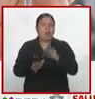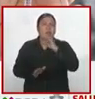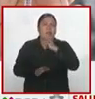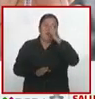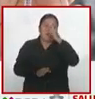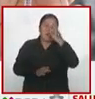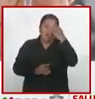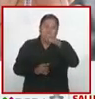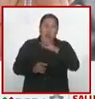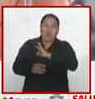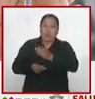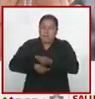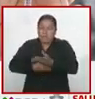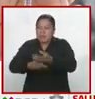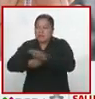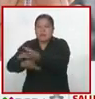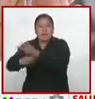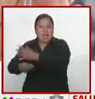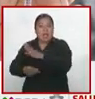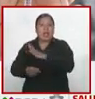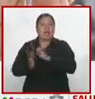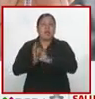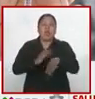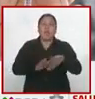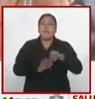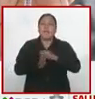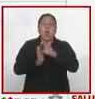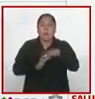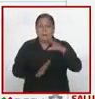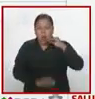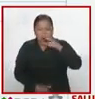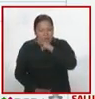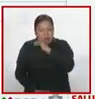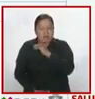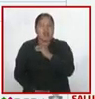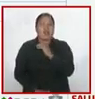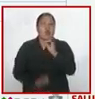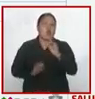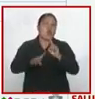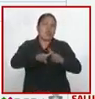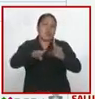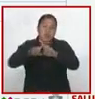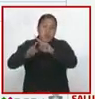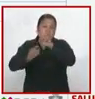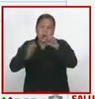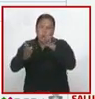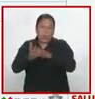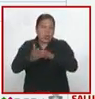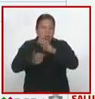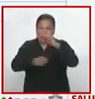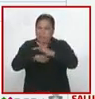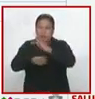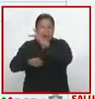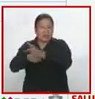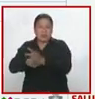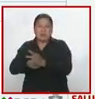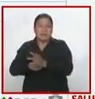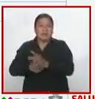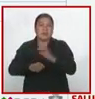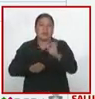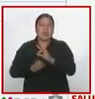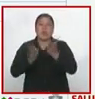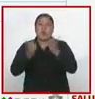a donde tenga que llegar habrá lugares como áfrica o inclusive algunos lugares de nuestro país donde no haya